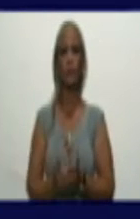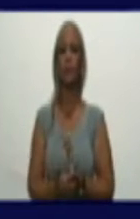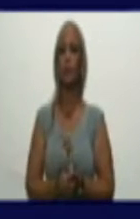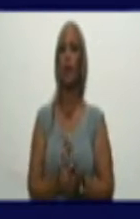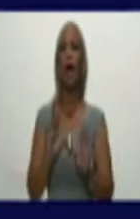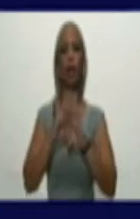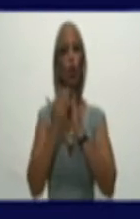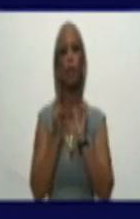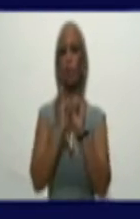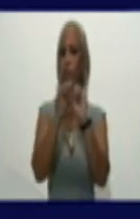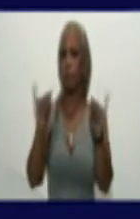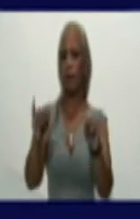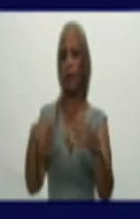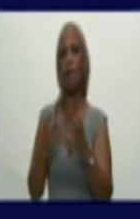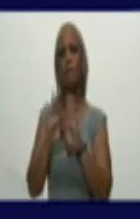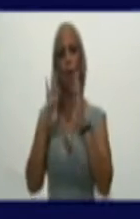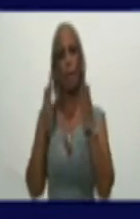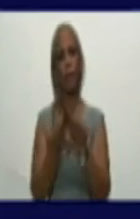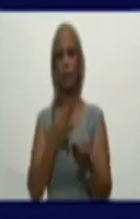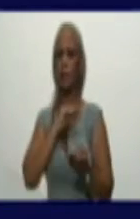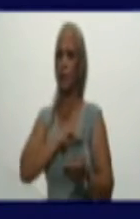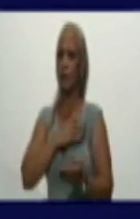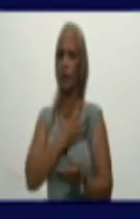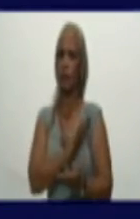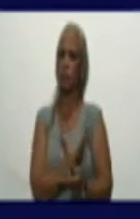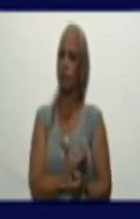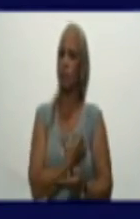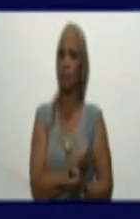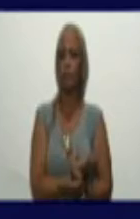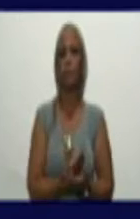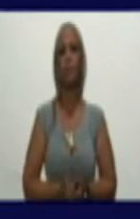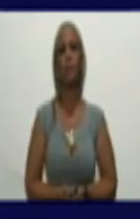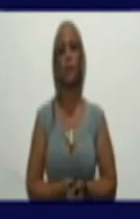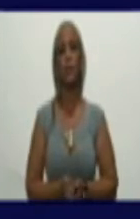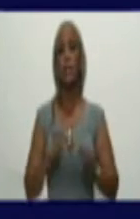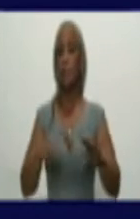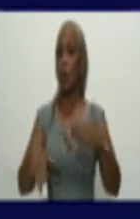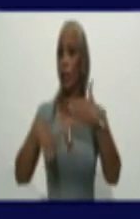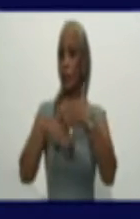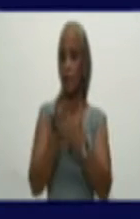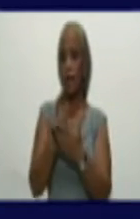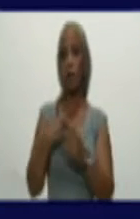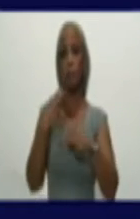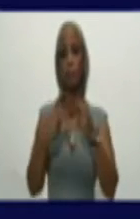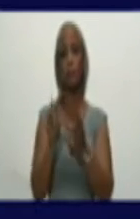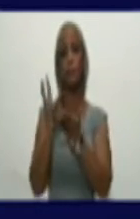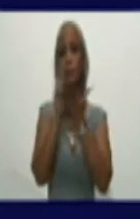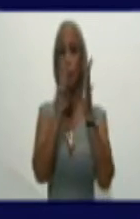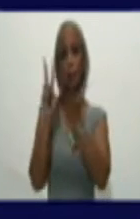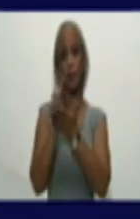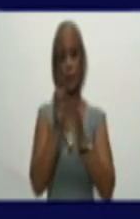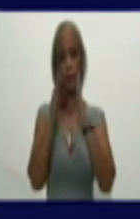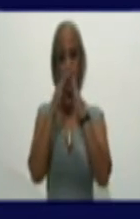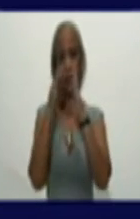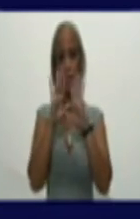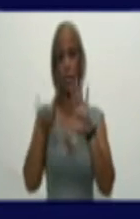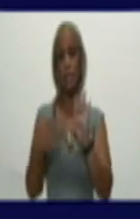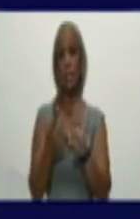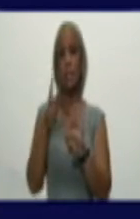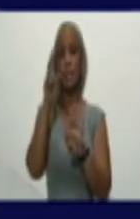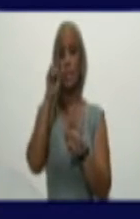amistades las más sentidas condolencias. Doctora. Y bueno, en el día de hoy la pesquisa levanta 793